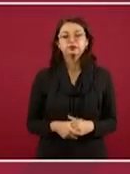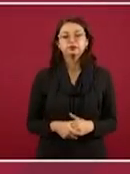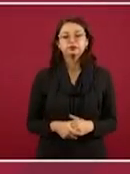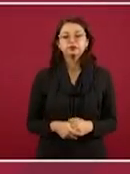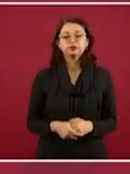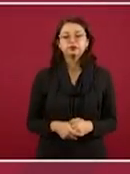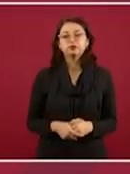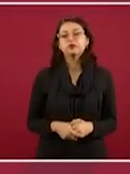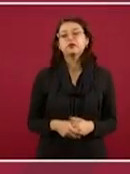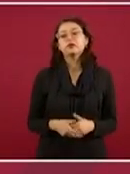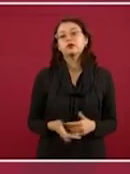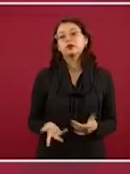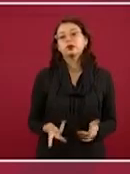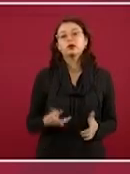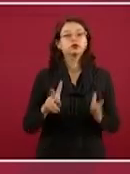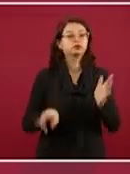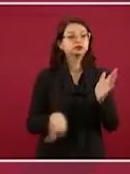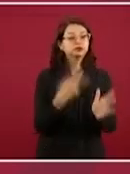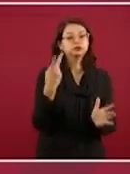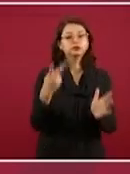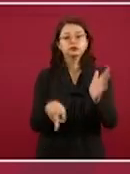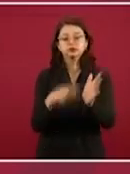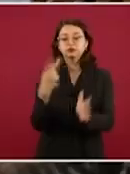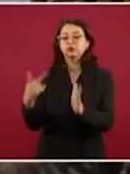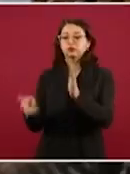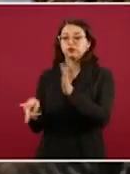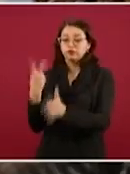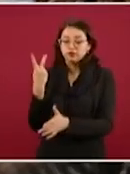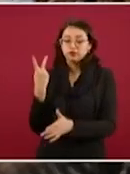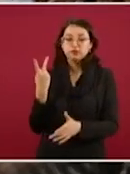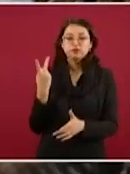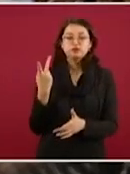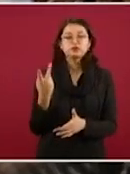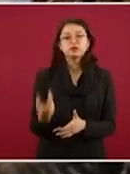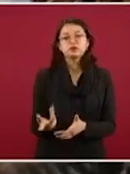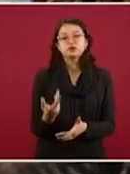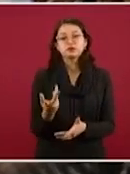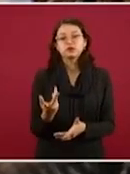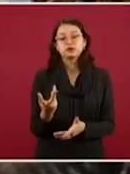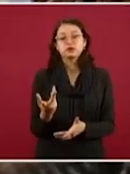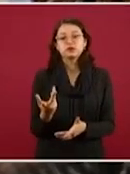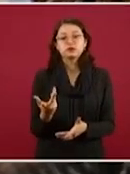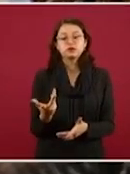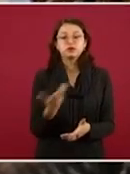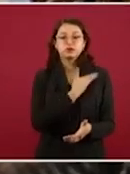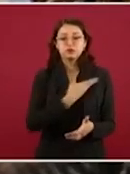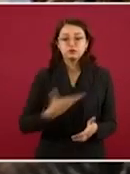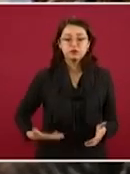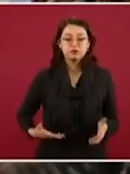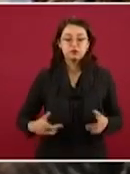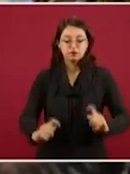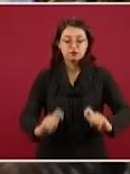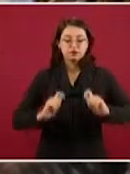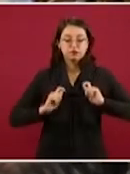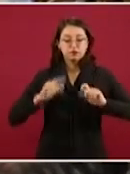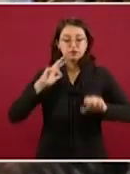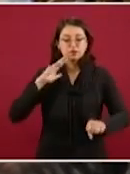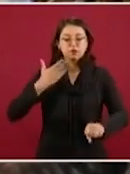en todos los casos de los sueldos, en lo que corresponde al Ejecutivo,